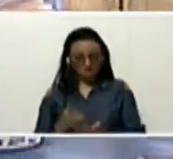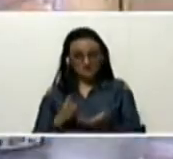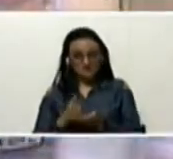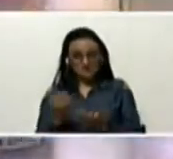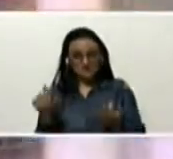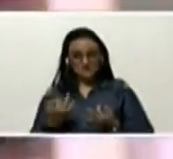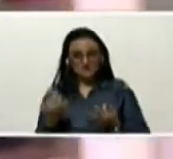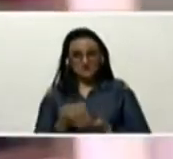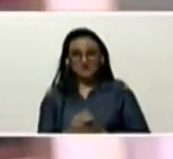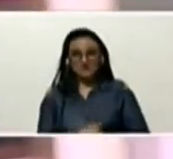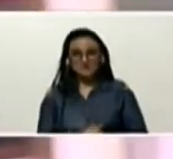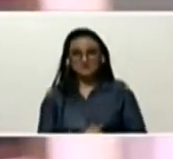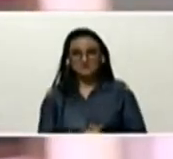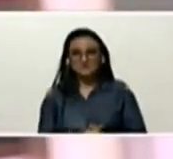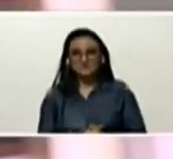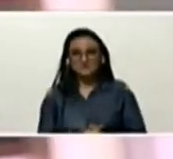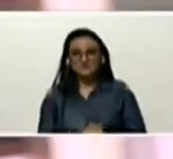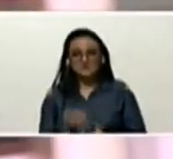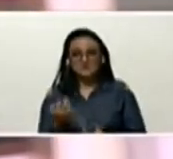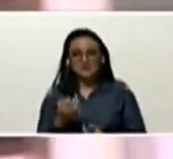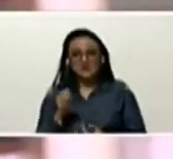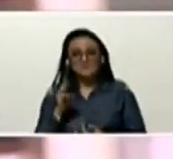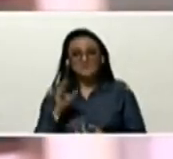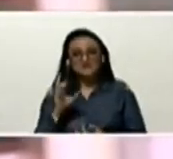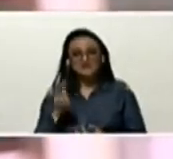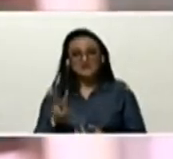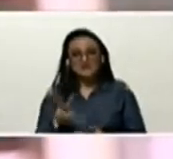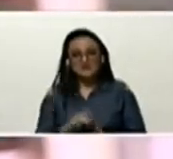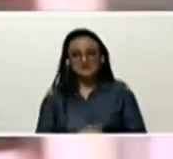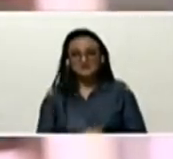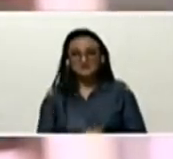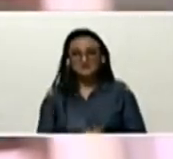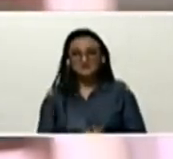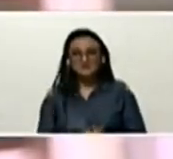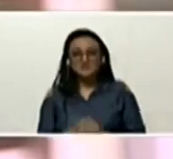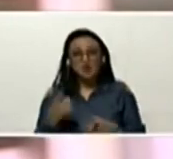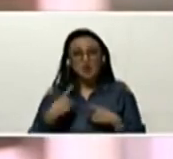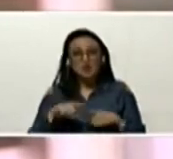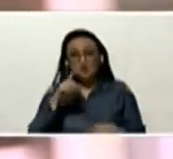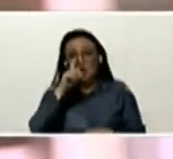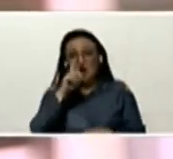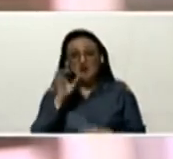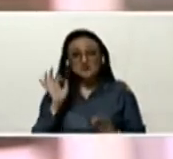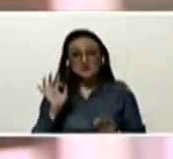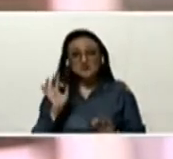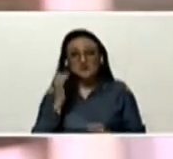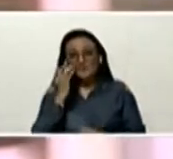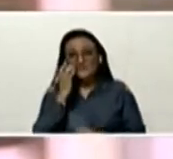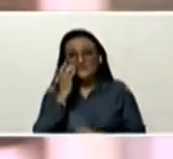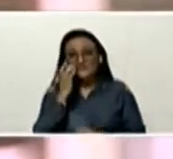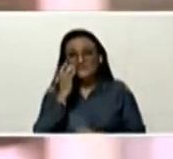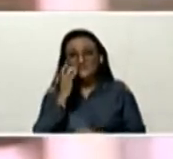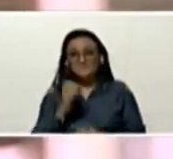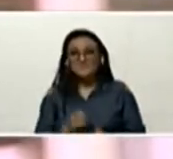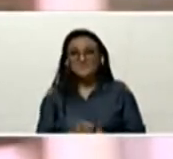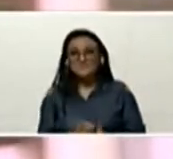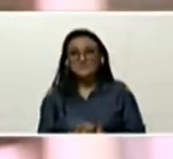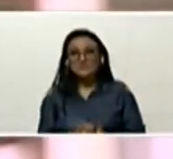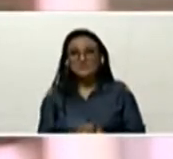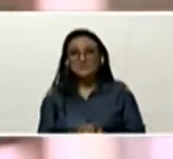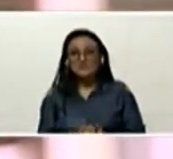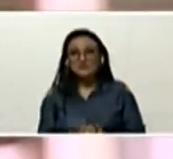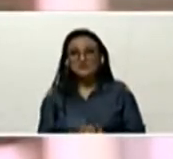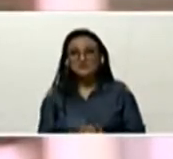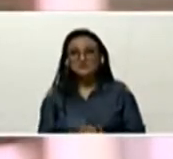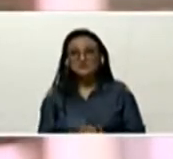consecuentes del verdadero PCB de otra época, el gran Cruz Villegas, el negro Cruz